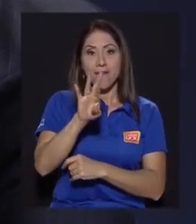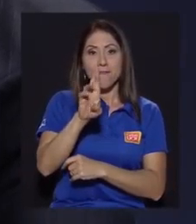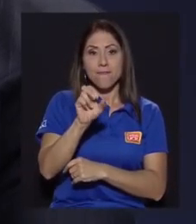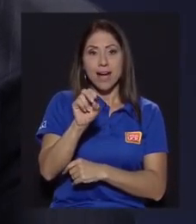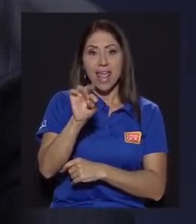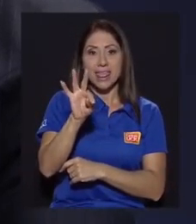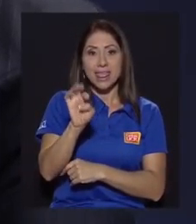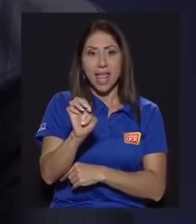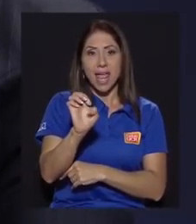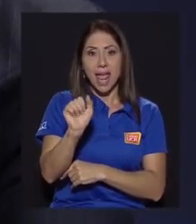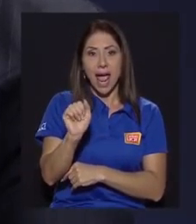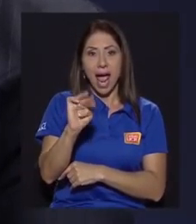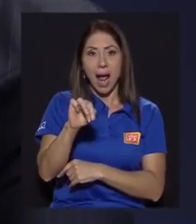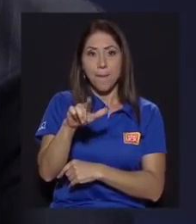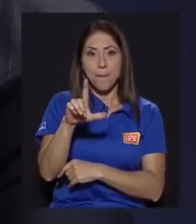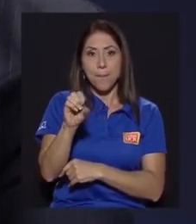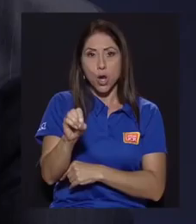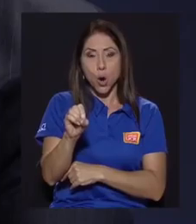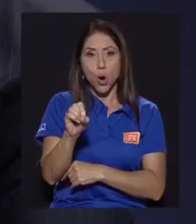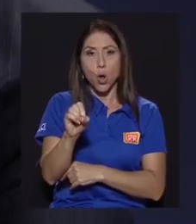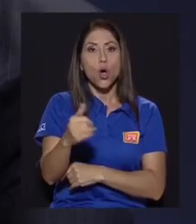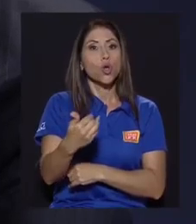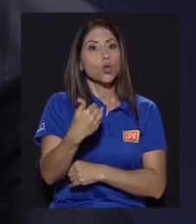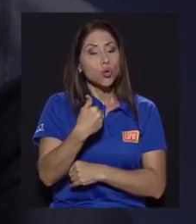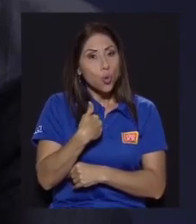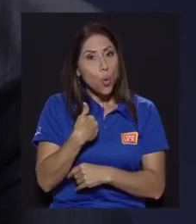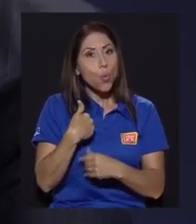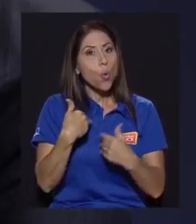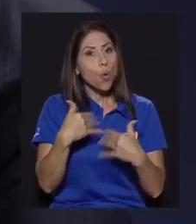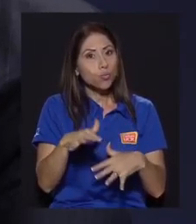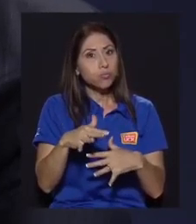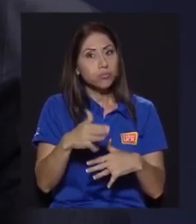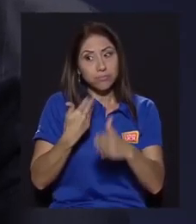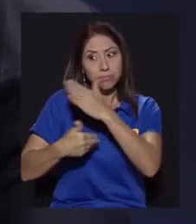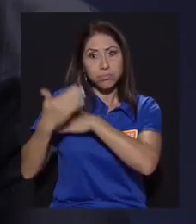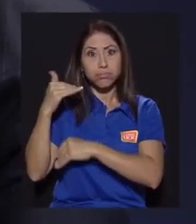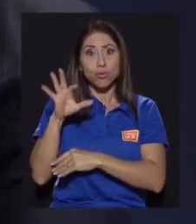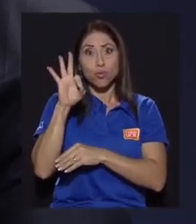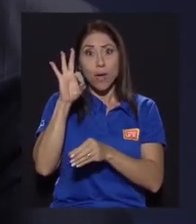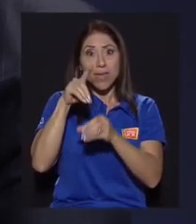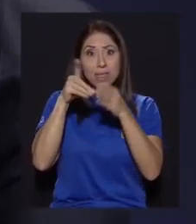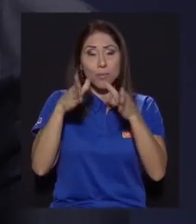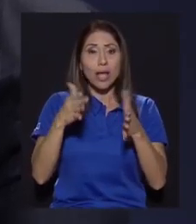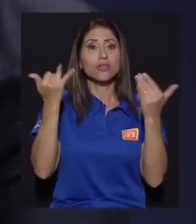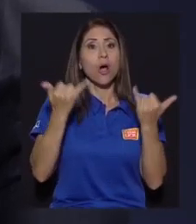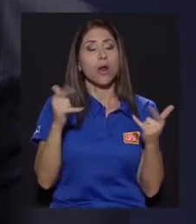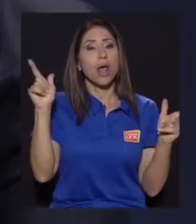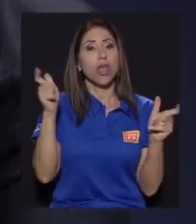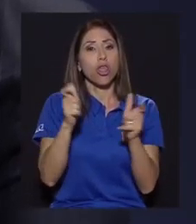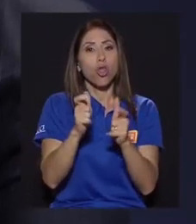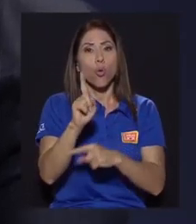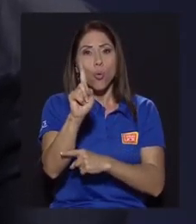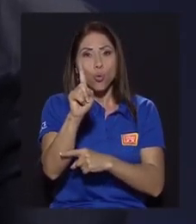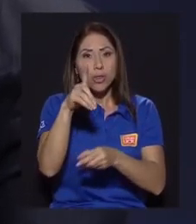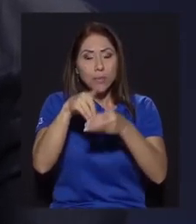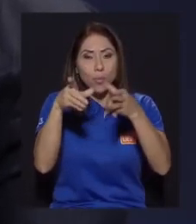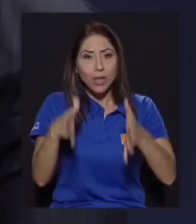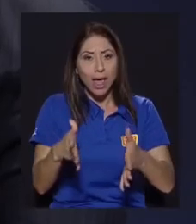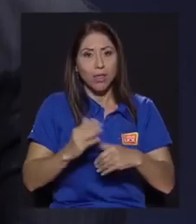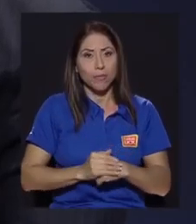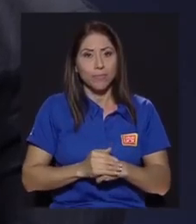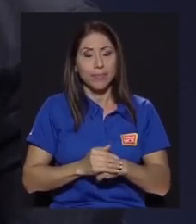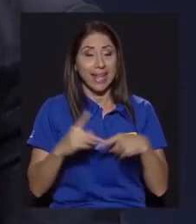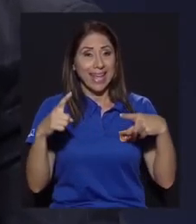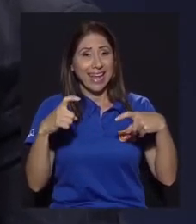amplio tuvo una tremenda caída de 9 a 1 a 1 o un diputado la crisis